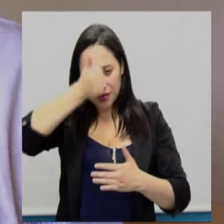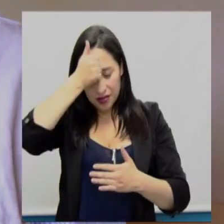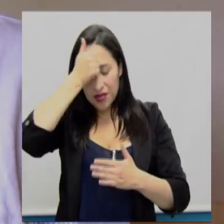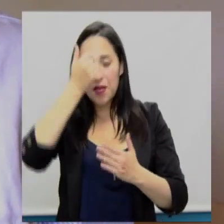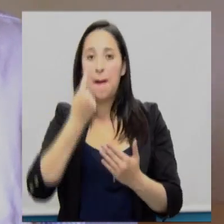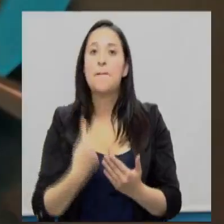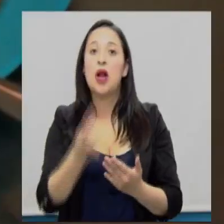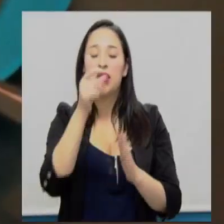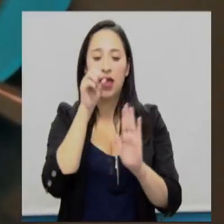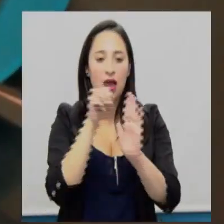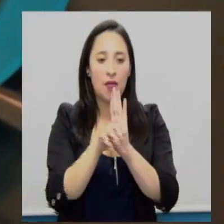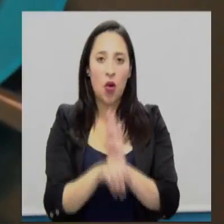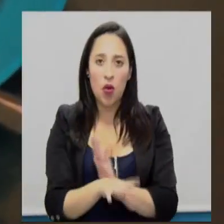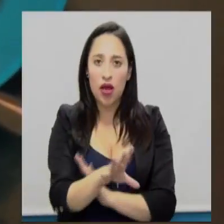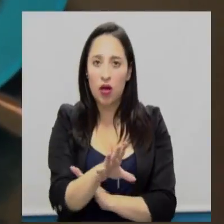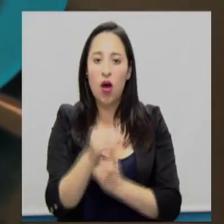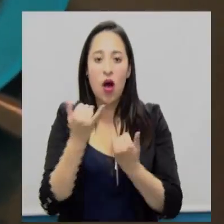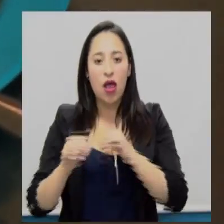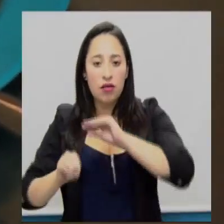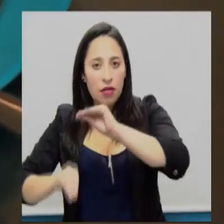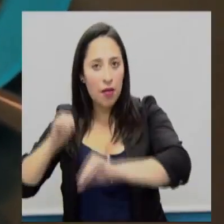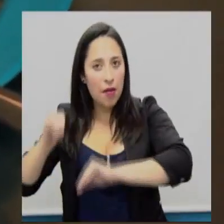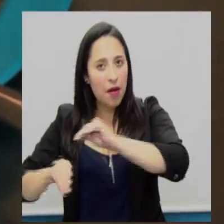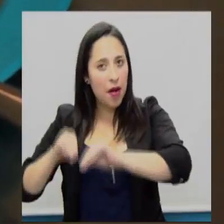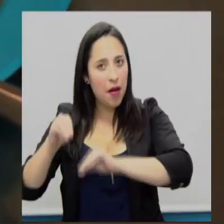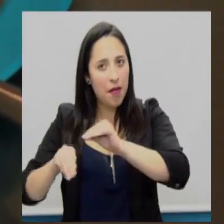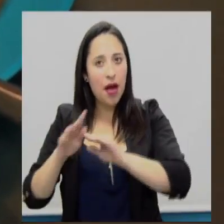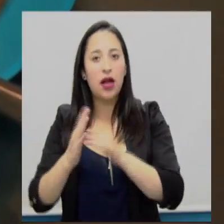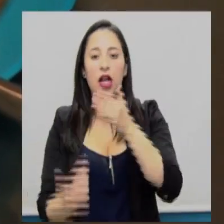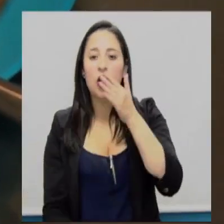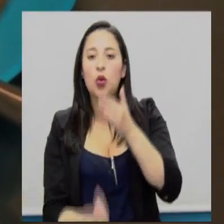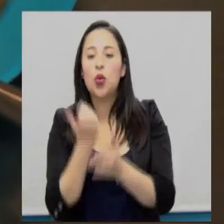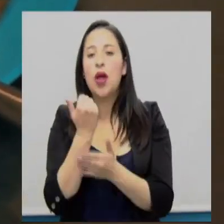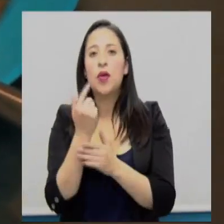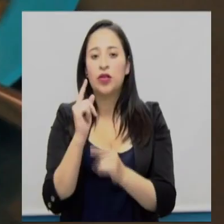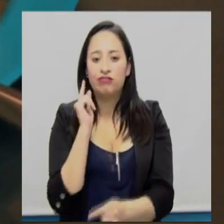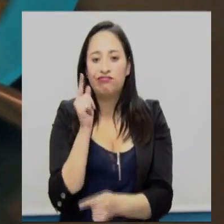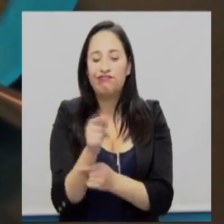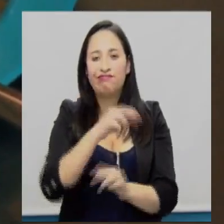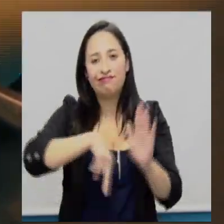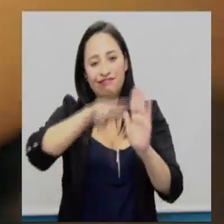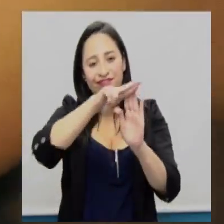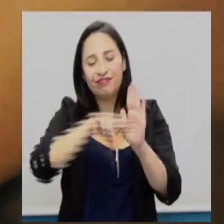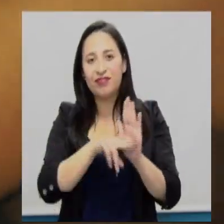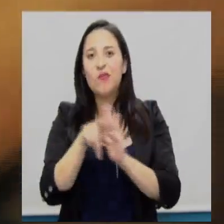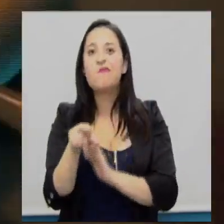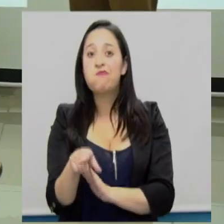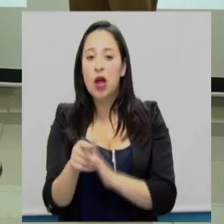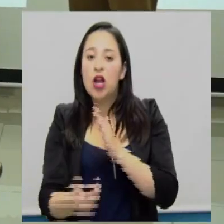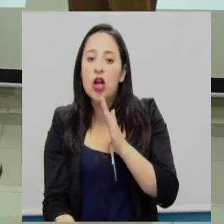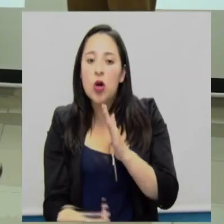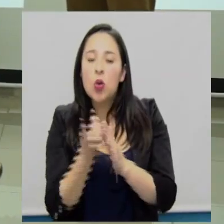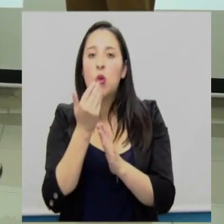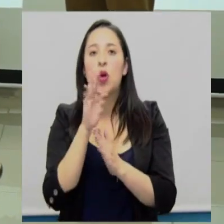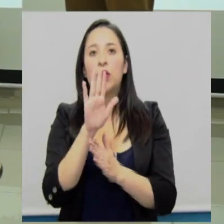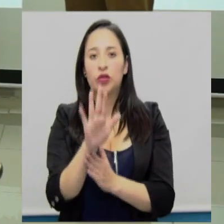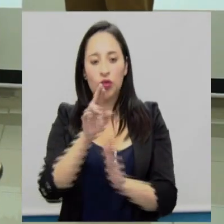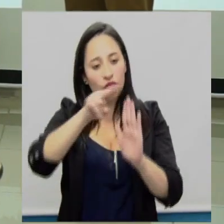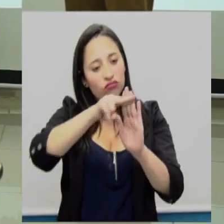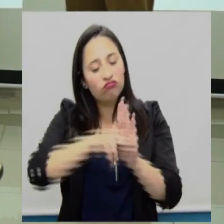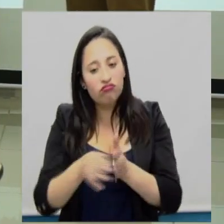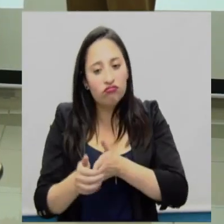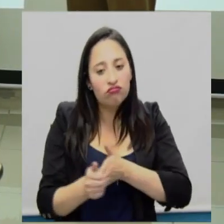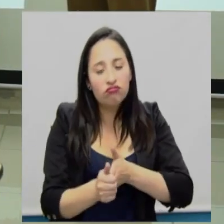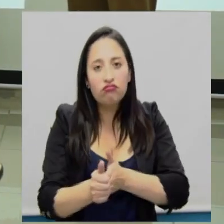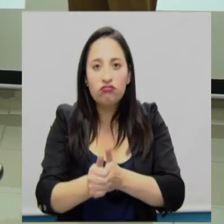para la política pública de alimentación escolar que se está construyendo, la actualización de los nuevos lineamientos y asimismo generar insumos importantes para la